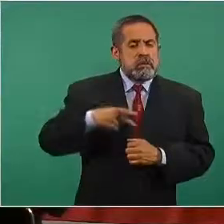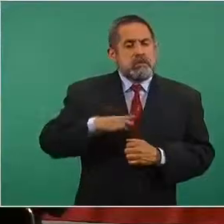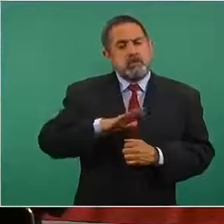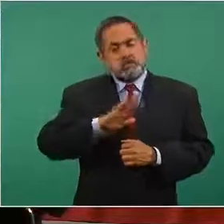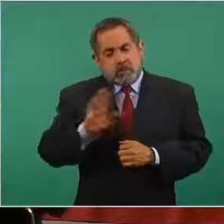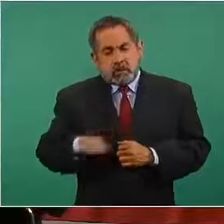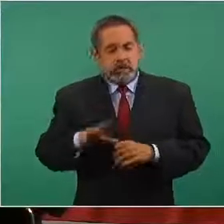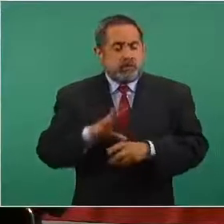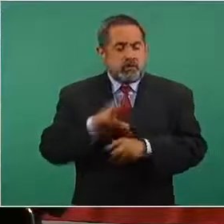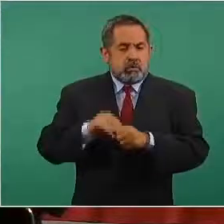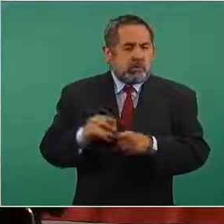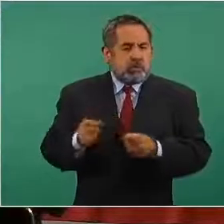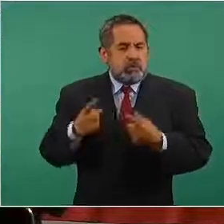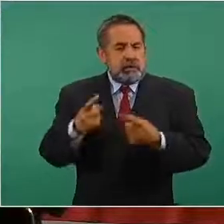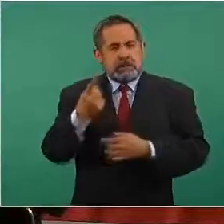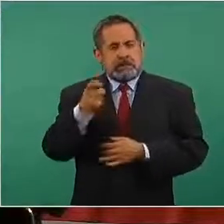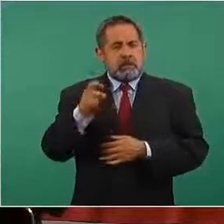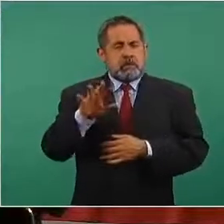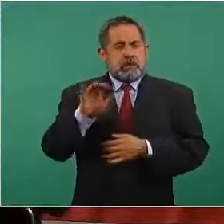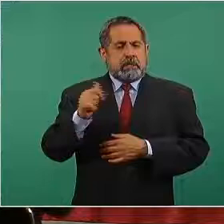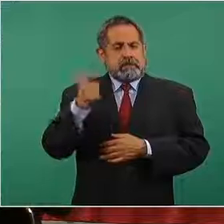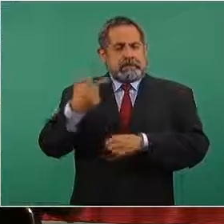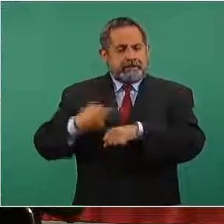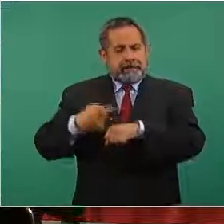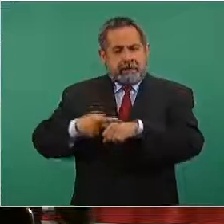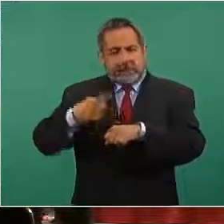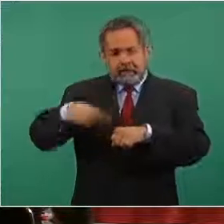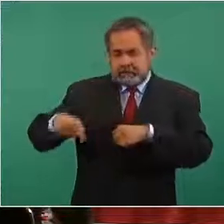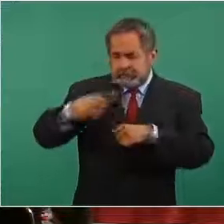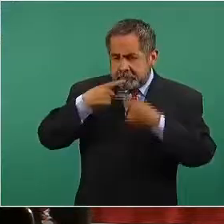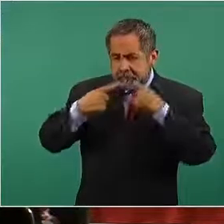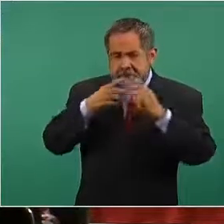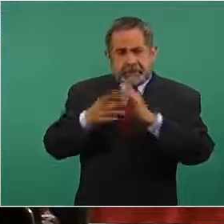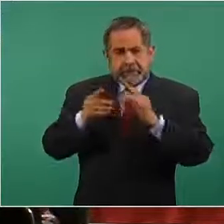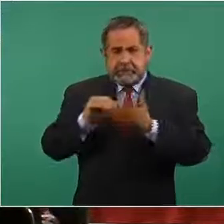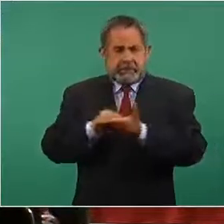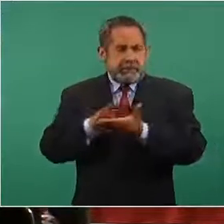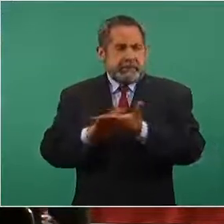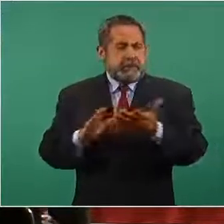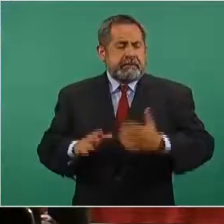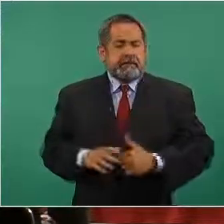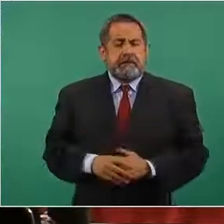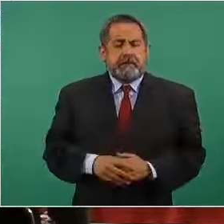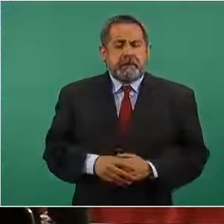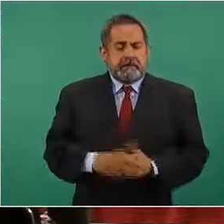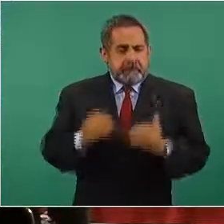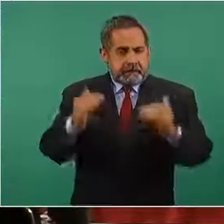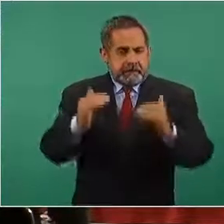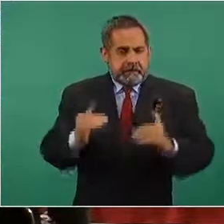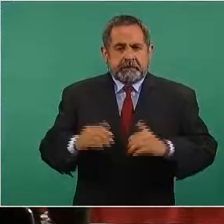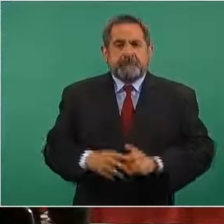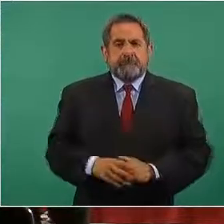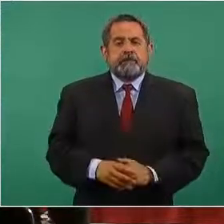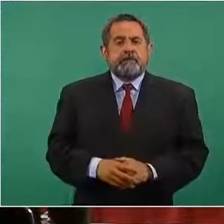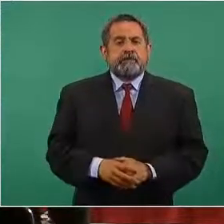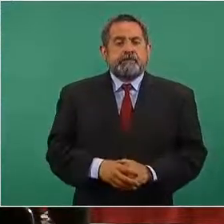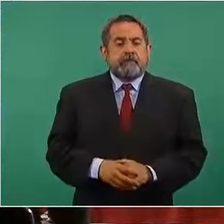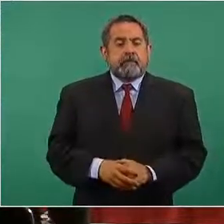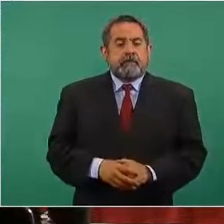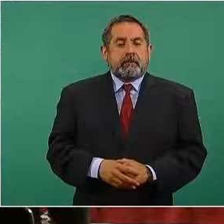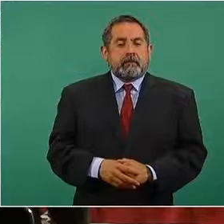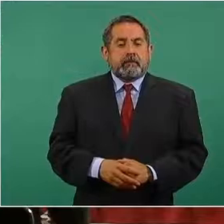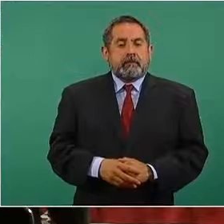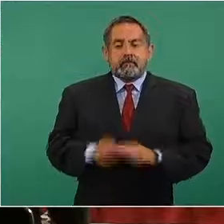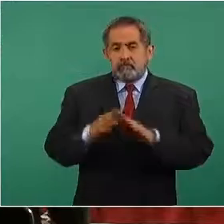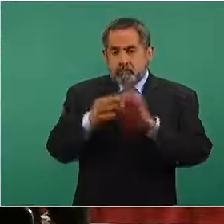posiblemente asociadas a una de las 157 enfermedades que se tienen que reportar en el sistema de vigilancia epidemiológica. La siguiente. Se